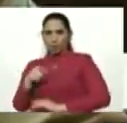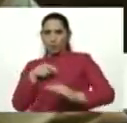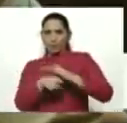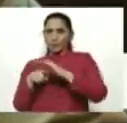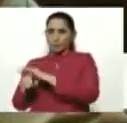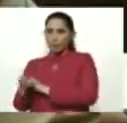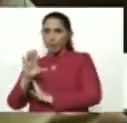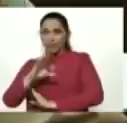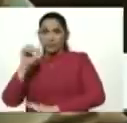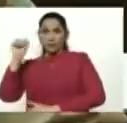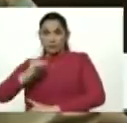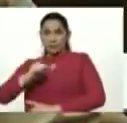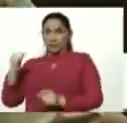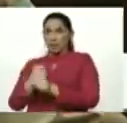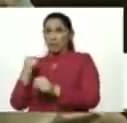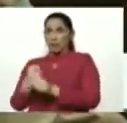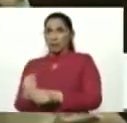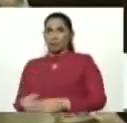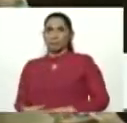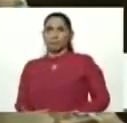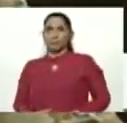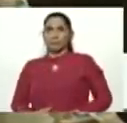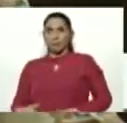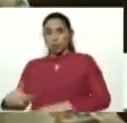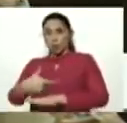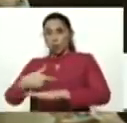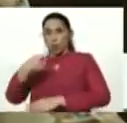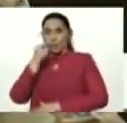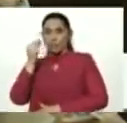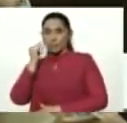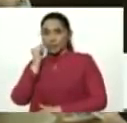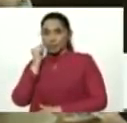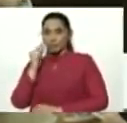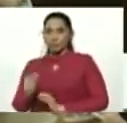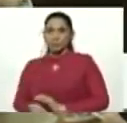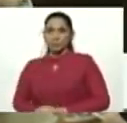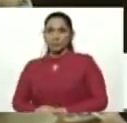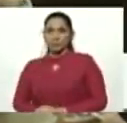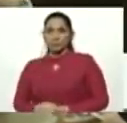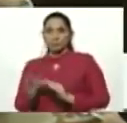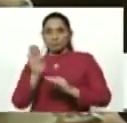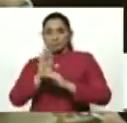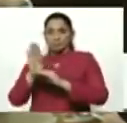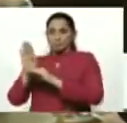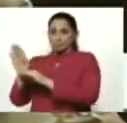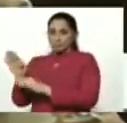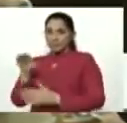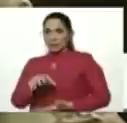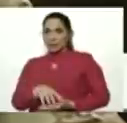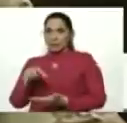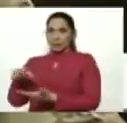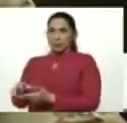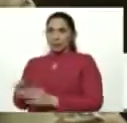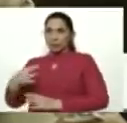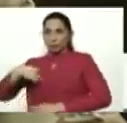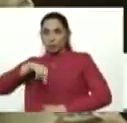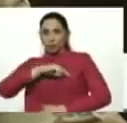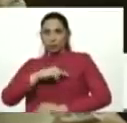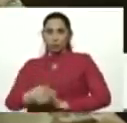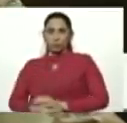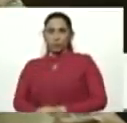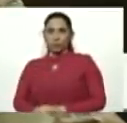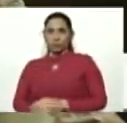por supuesto con el trabajo de los gobernadores, las gobernadoras, los protectores, nosotros